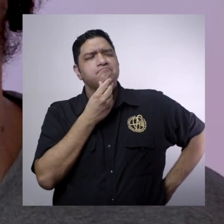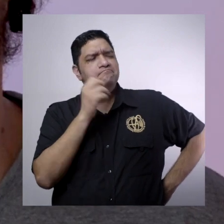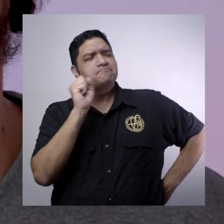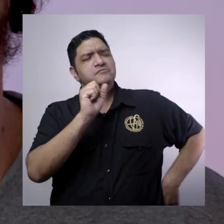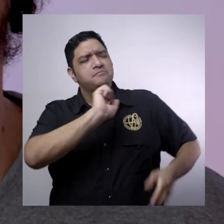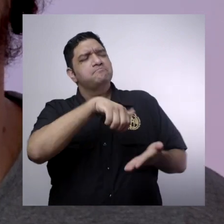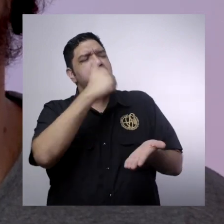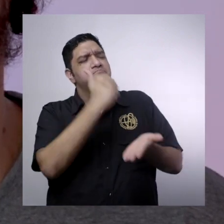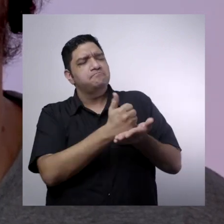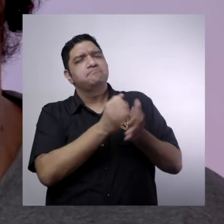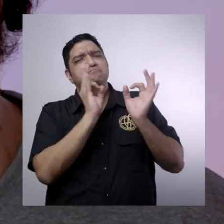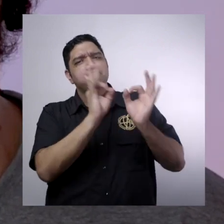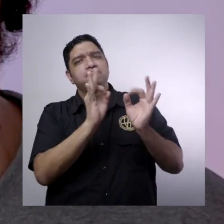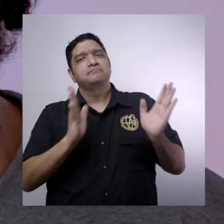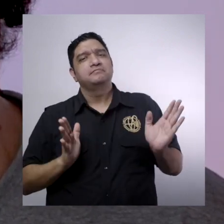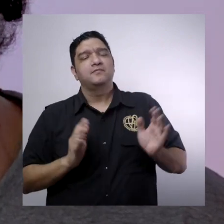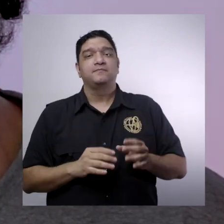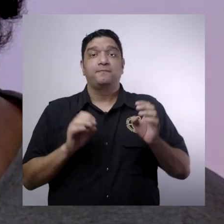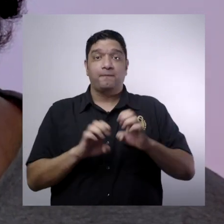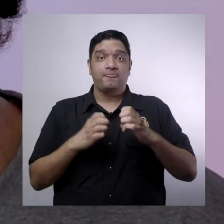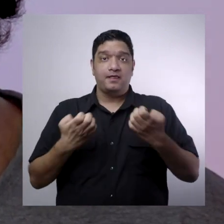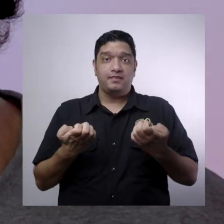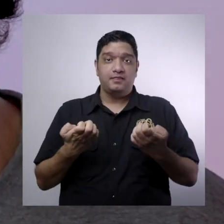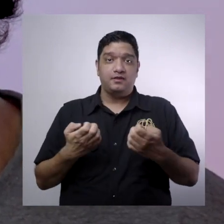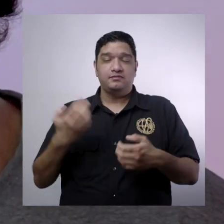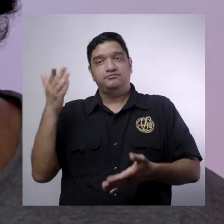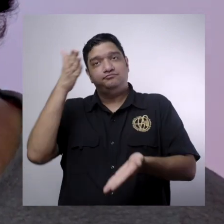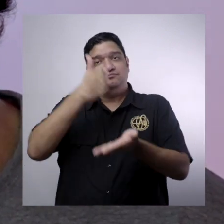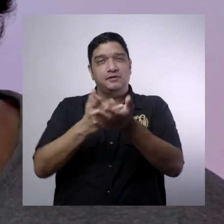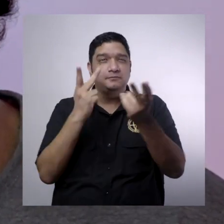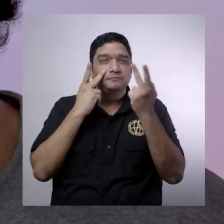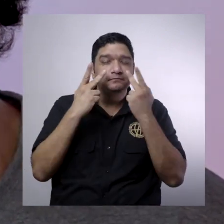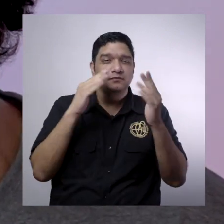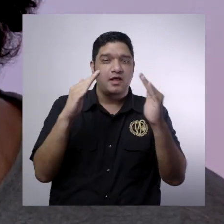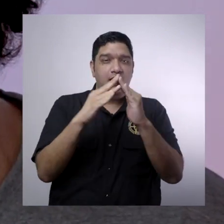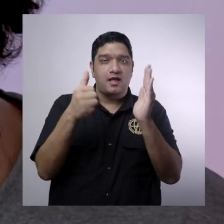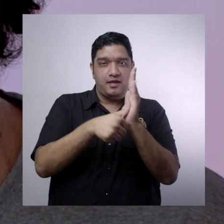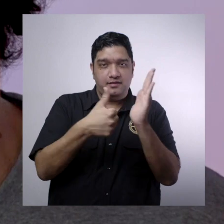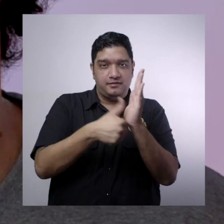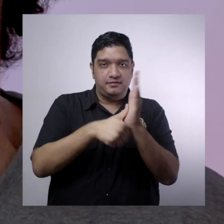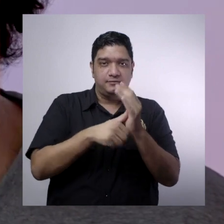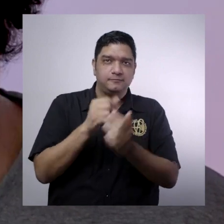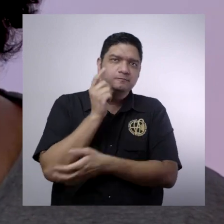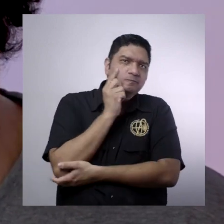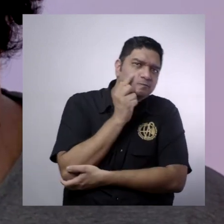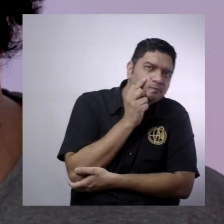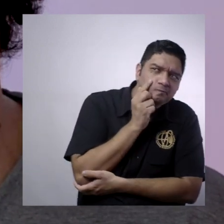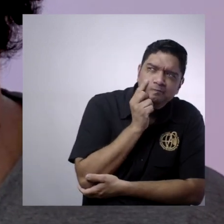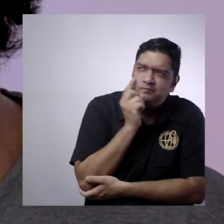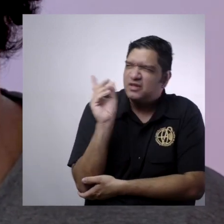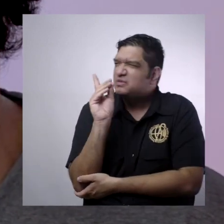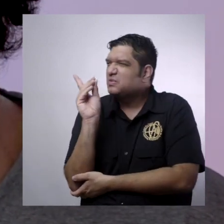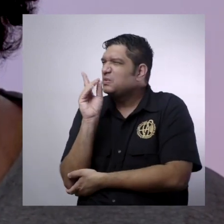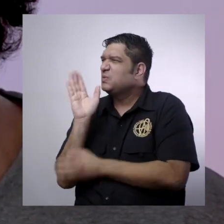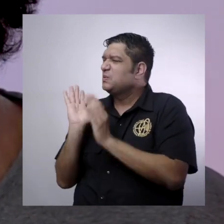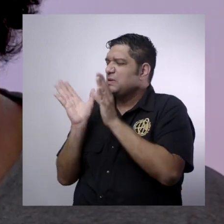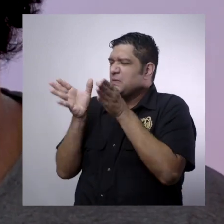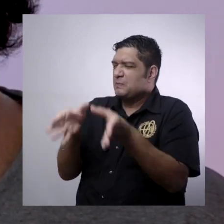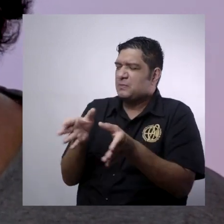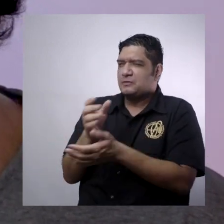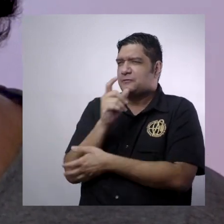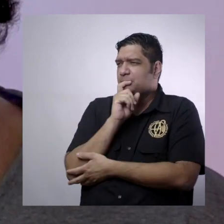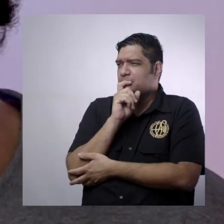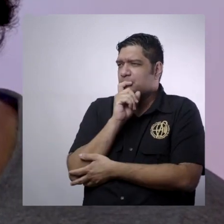un lugar ideal dentro de la Casa Ibargüen, que es la sede actual del Centro Histórico,